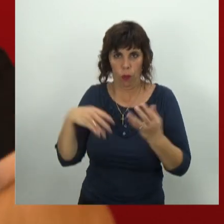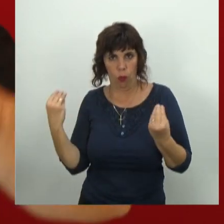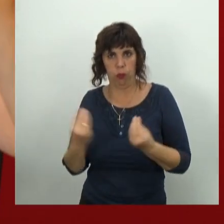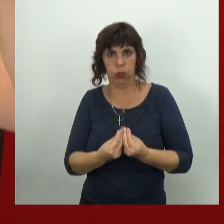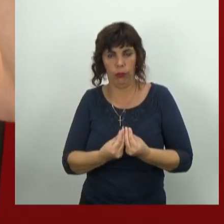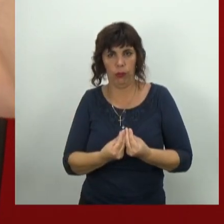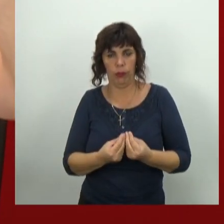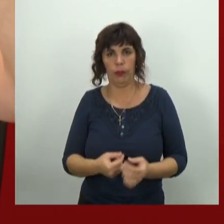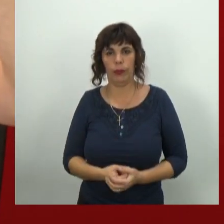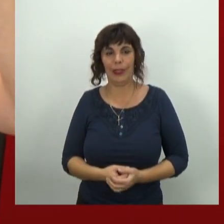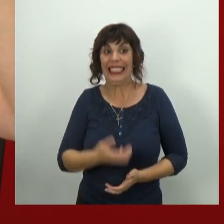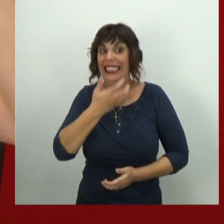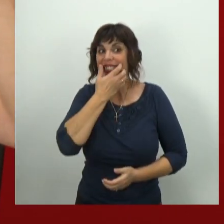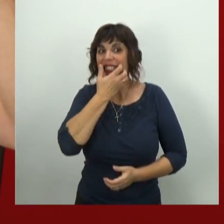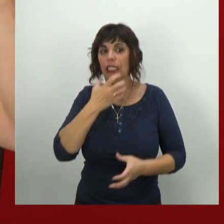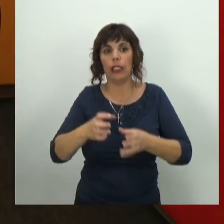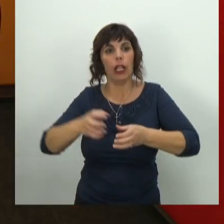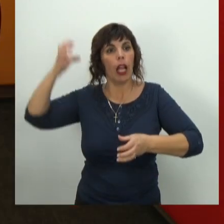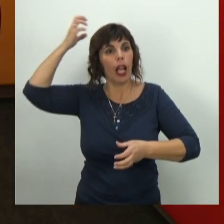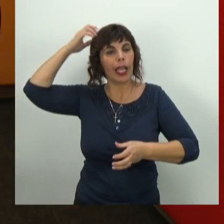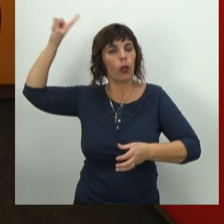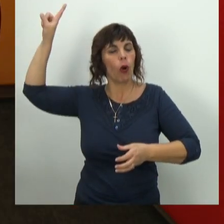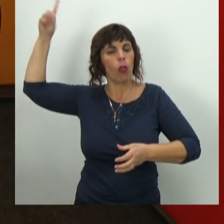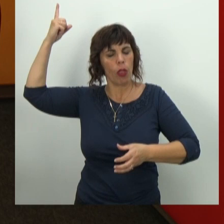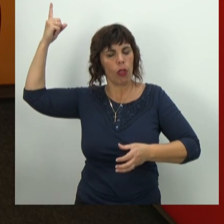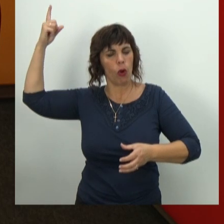Y cuando viene el reino de los cielos,